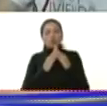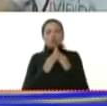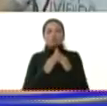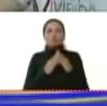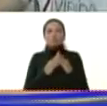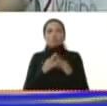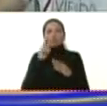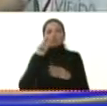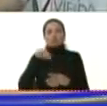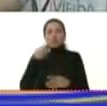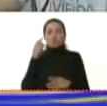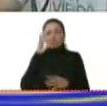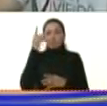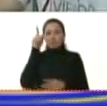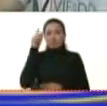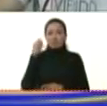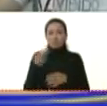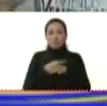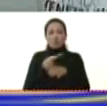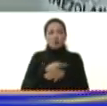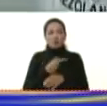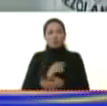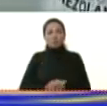La Cava, adelante.